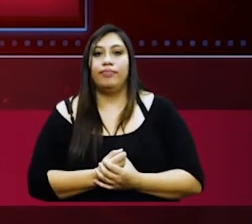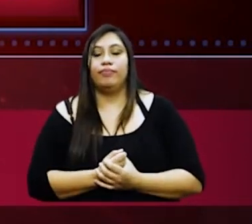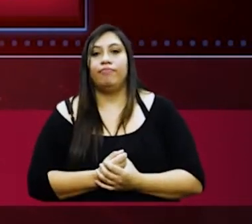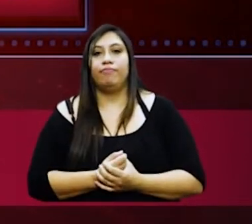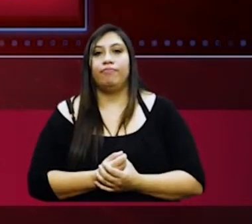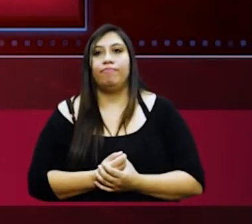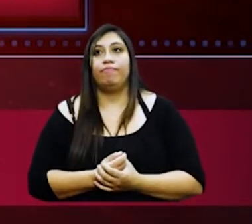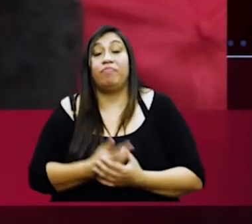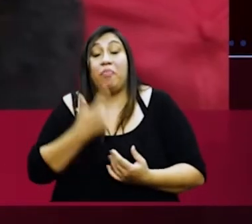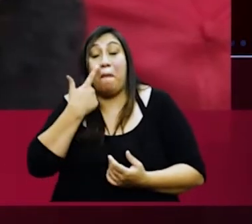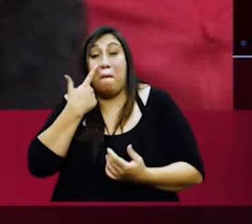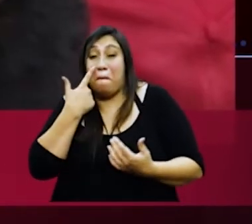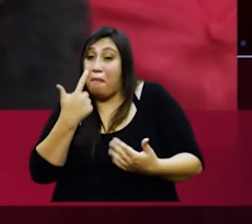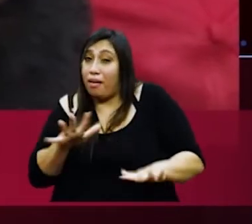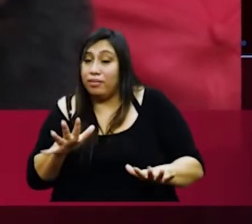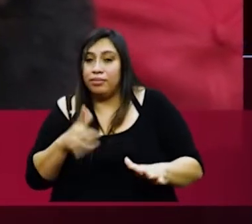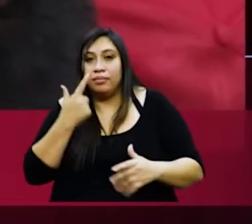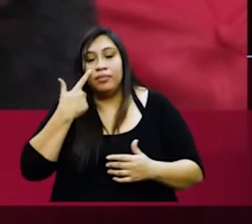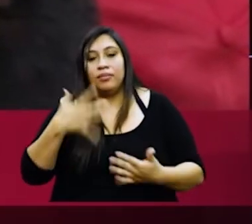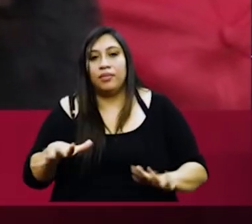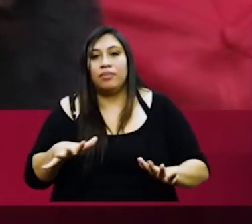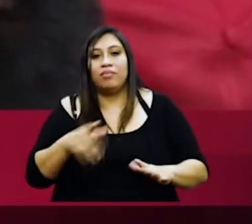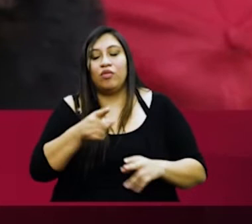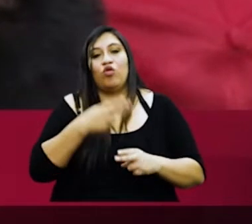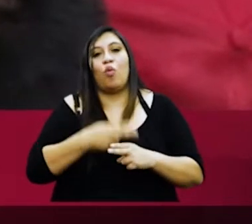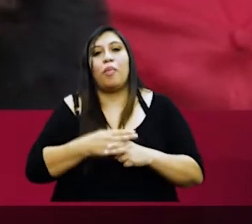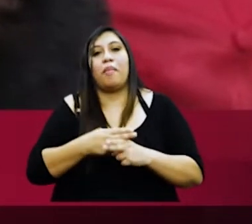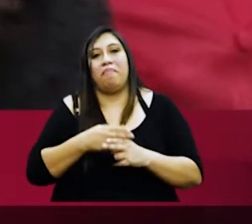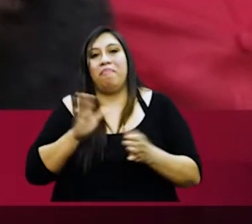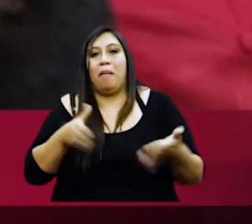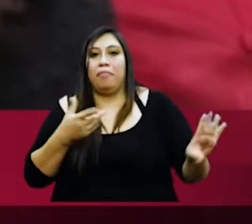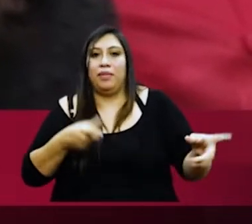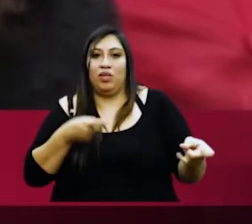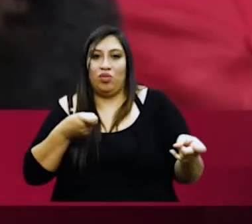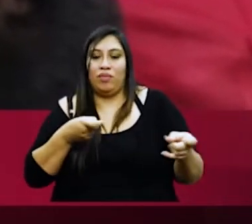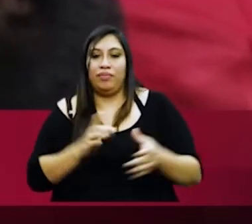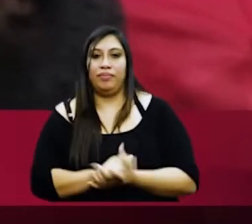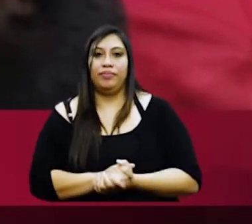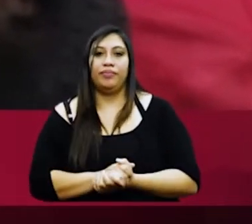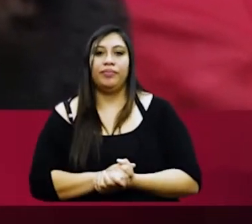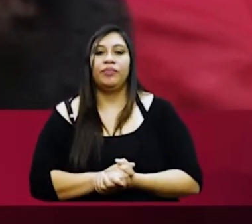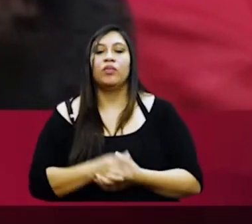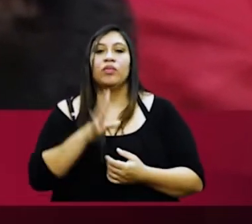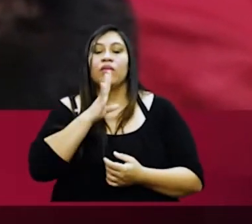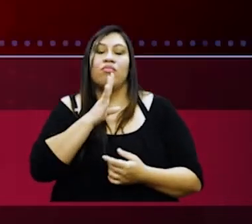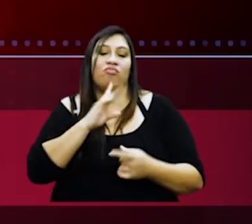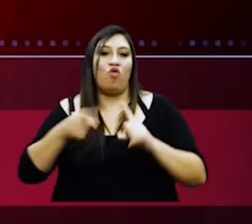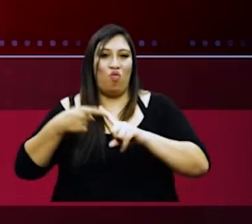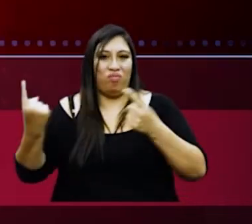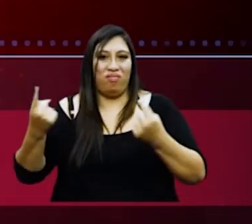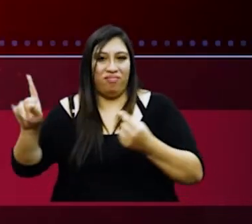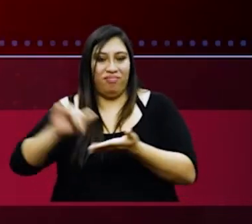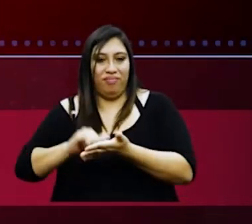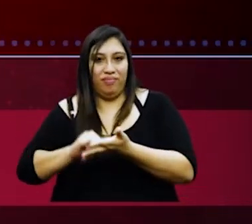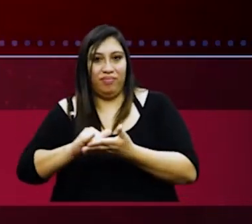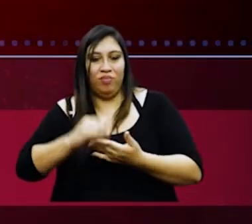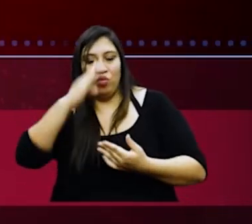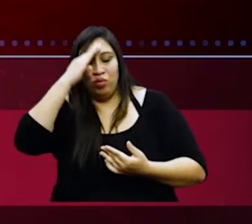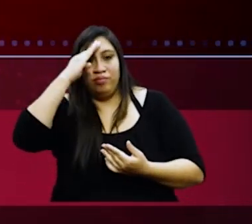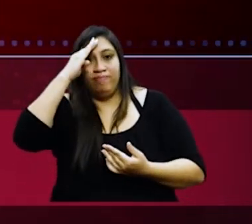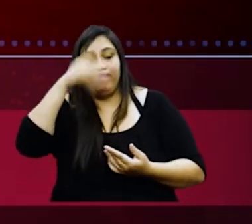lo que se puede decir es que al parecer este es el denominado plan pistola contra los